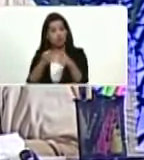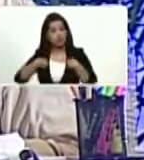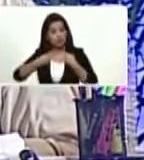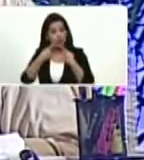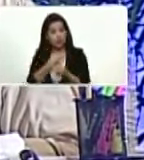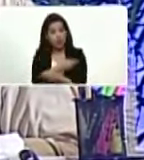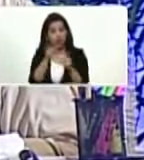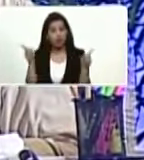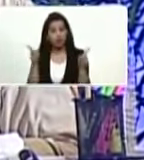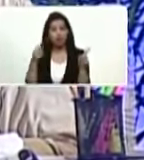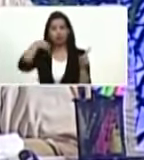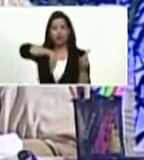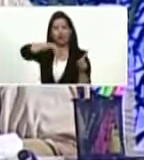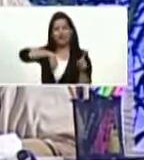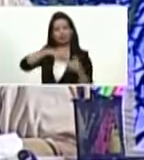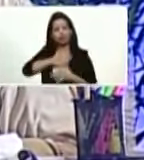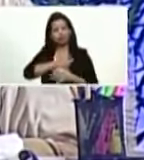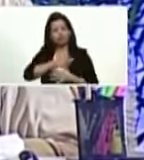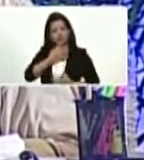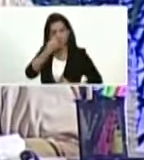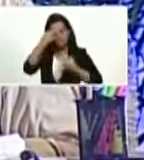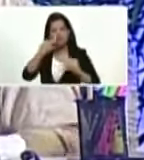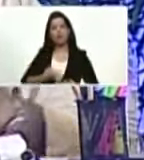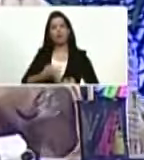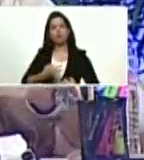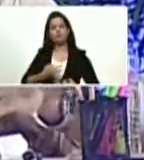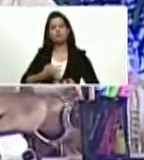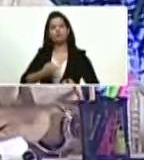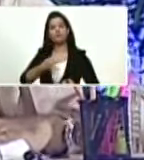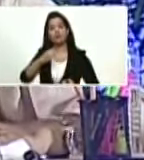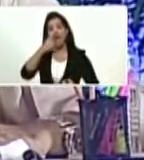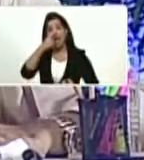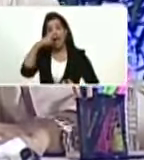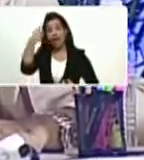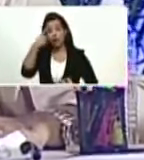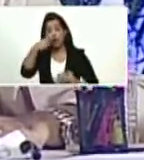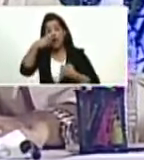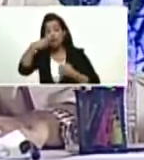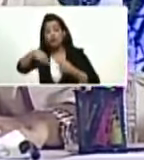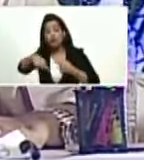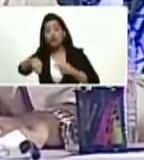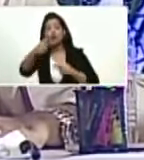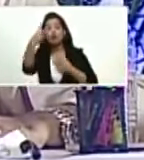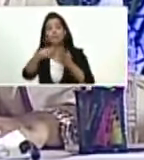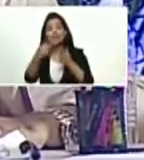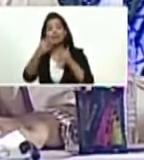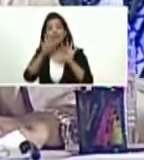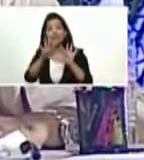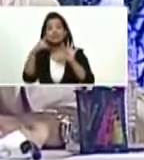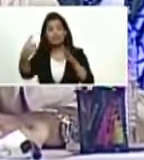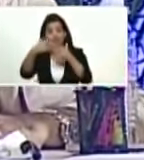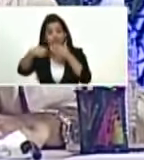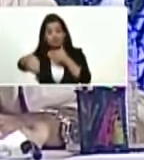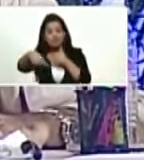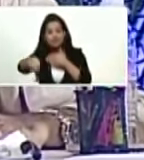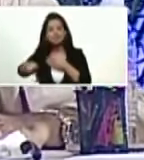con absoluta convicción. El año 2016 es un año